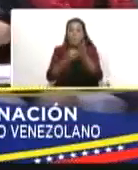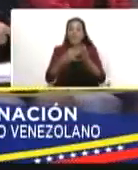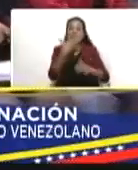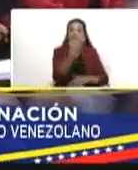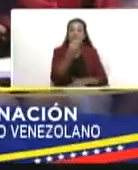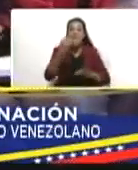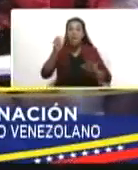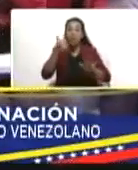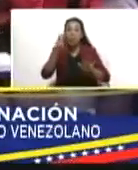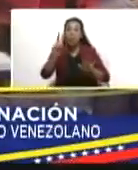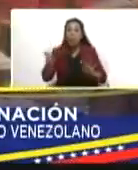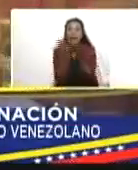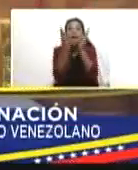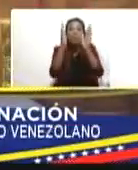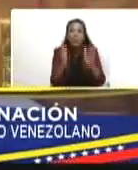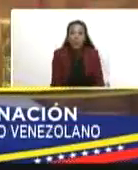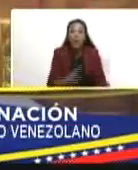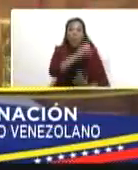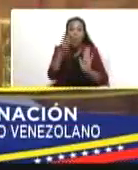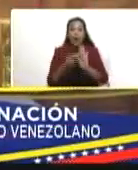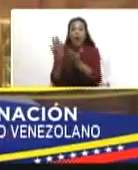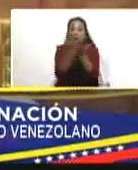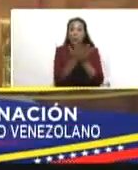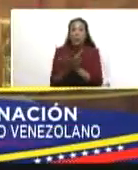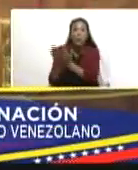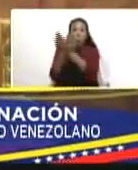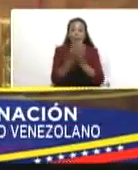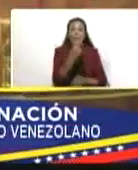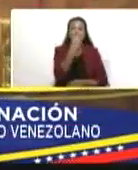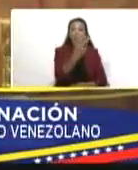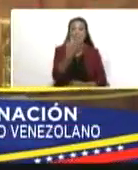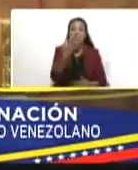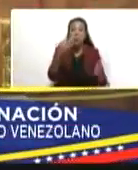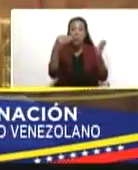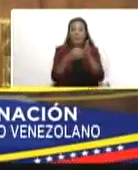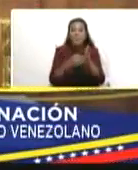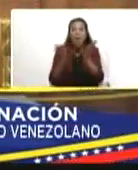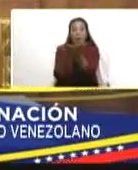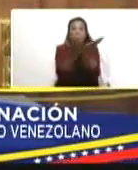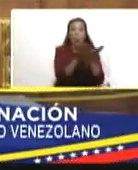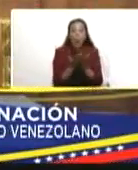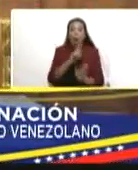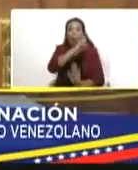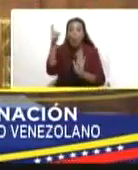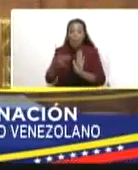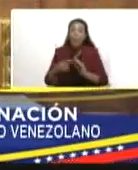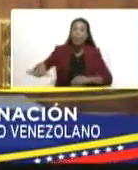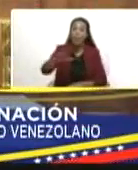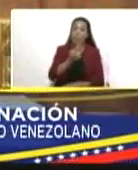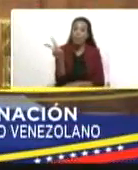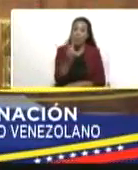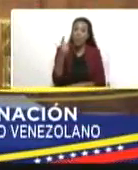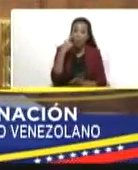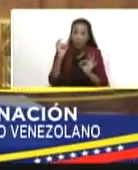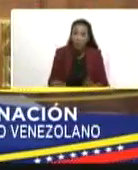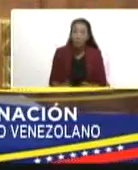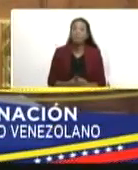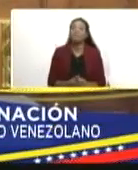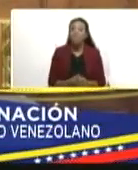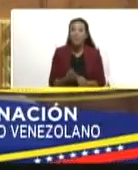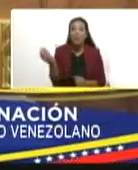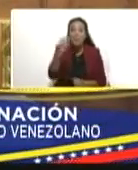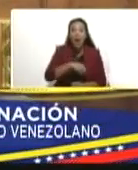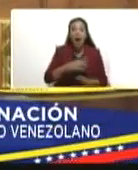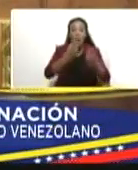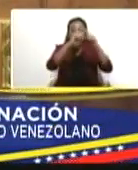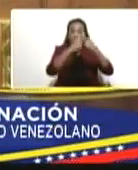4,512 estudiantes que cursan estudi en 28000 instalaciones educativas paí la